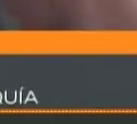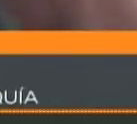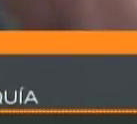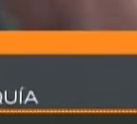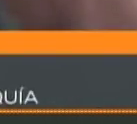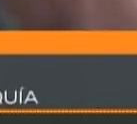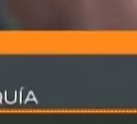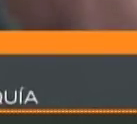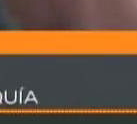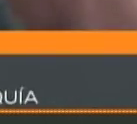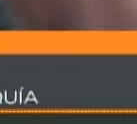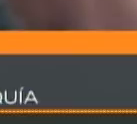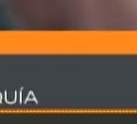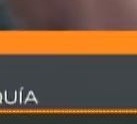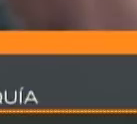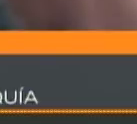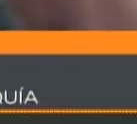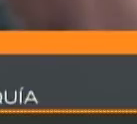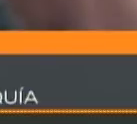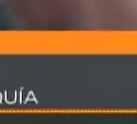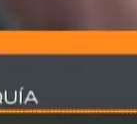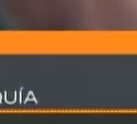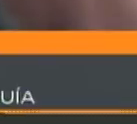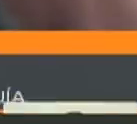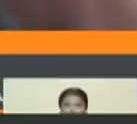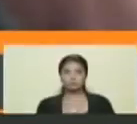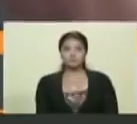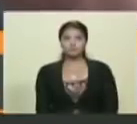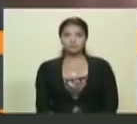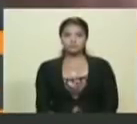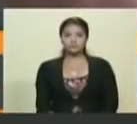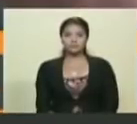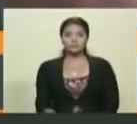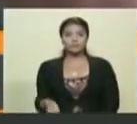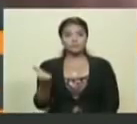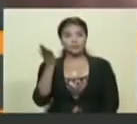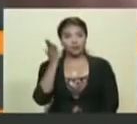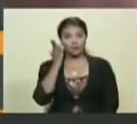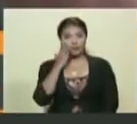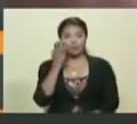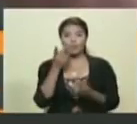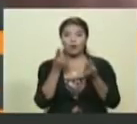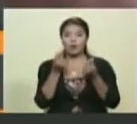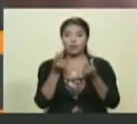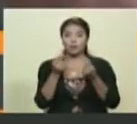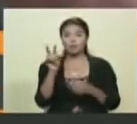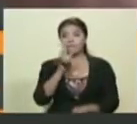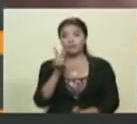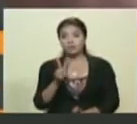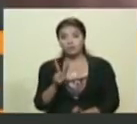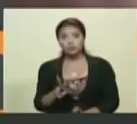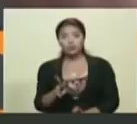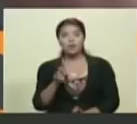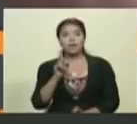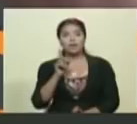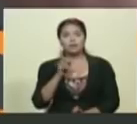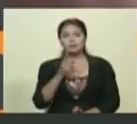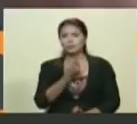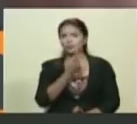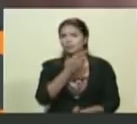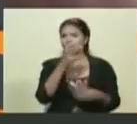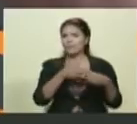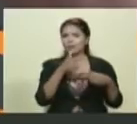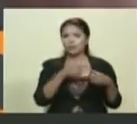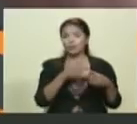Comité Anatoliano dice, sabemos que la economía de Venezuela depende del petróleo desde hace un